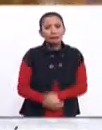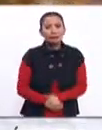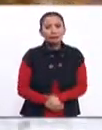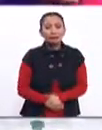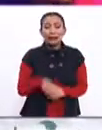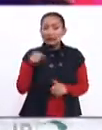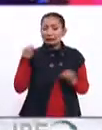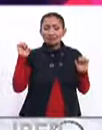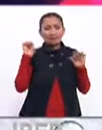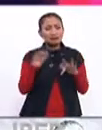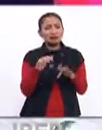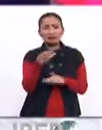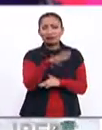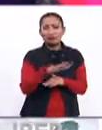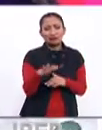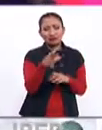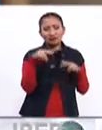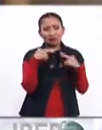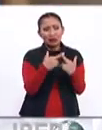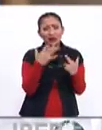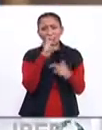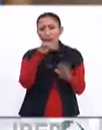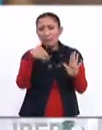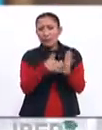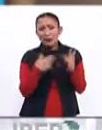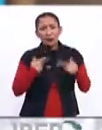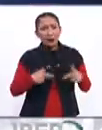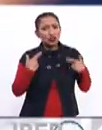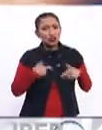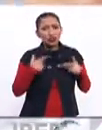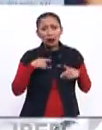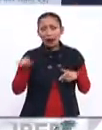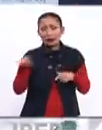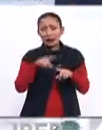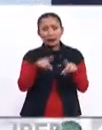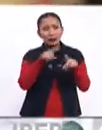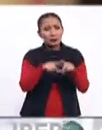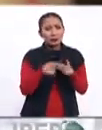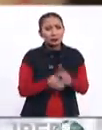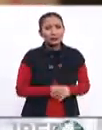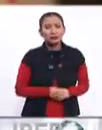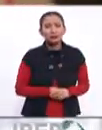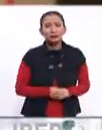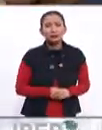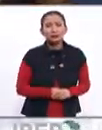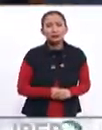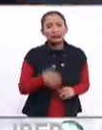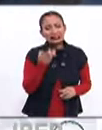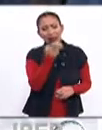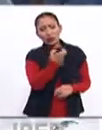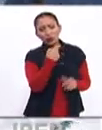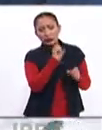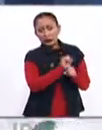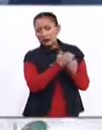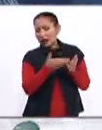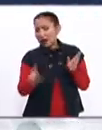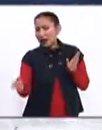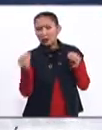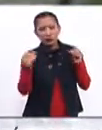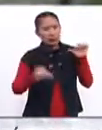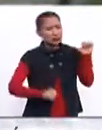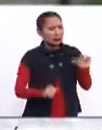fuerza. Un evento que reúne 50.000 personas inscritas es inédito, diría yo. Ha sido una semana cargada